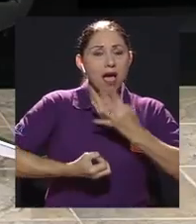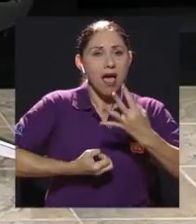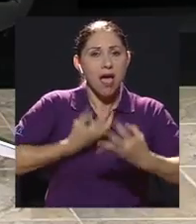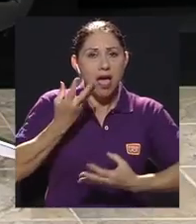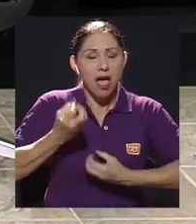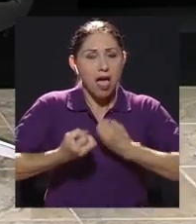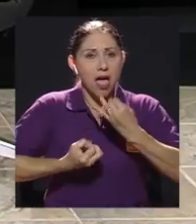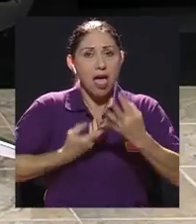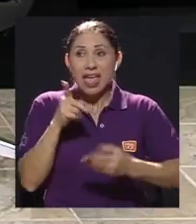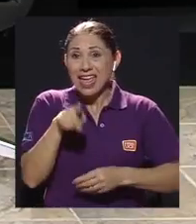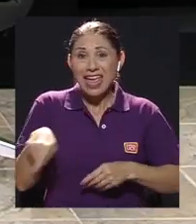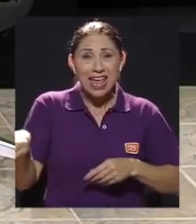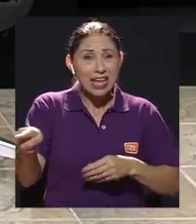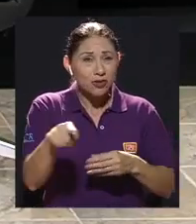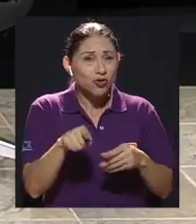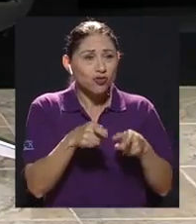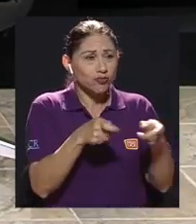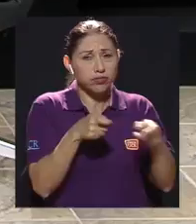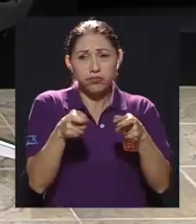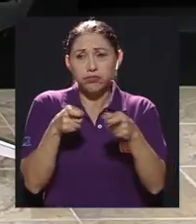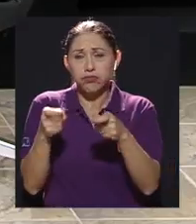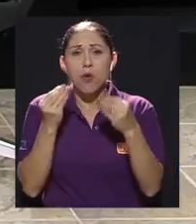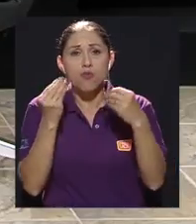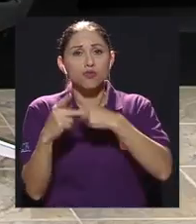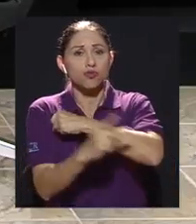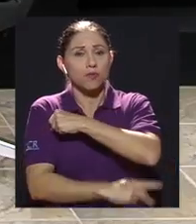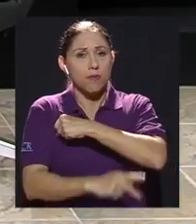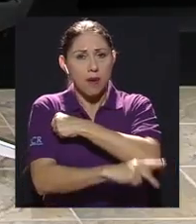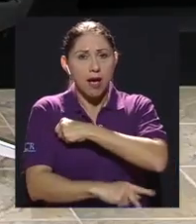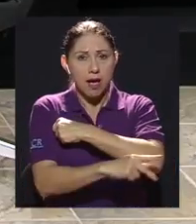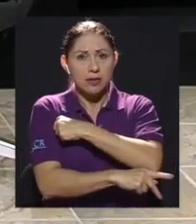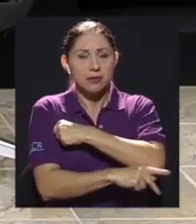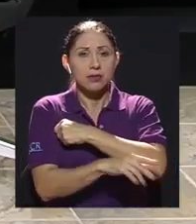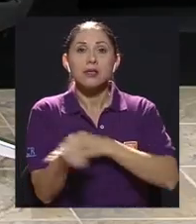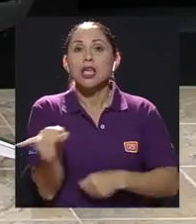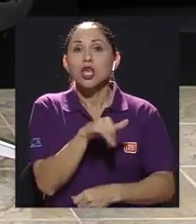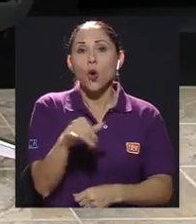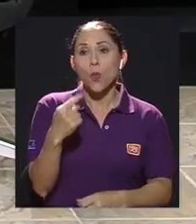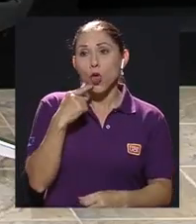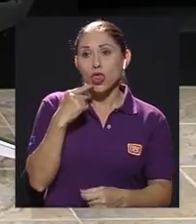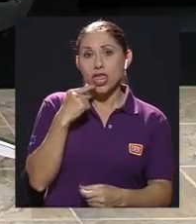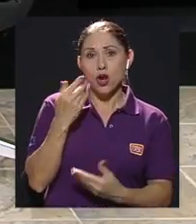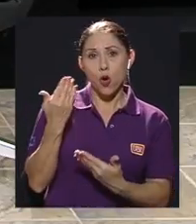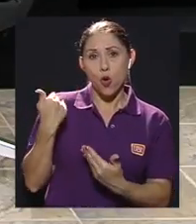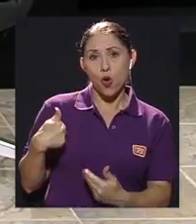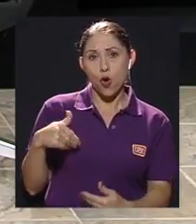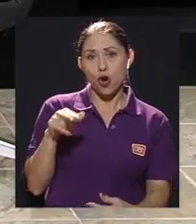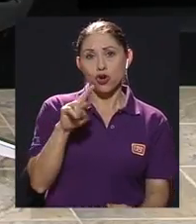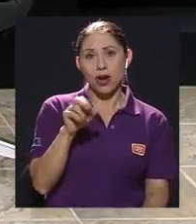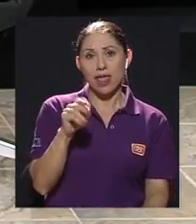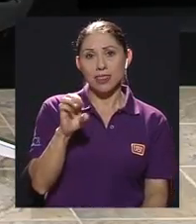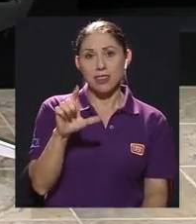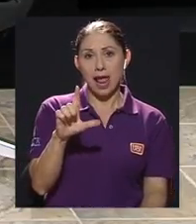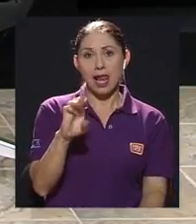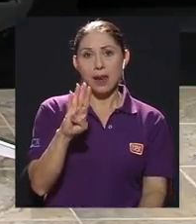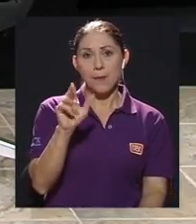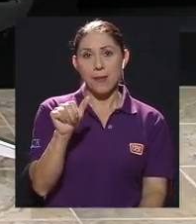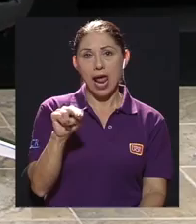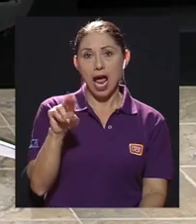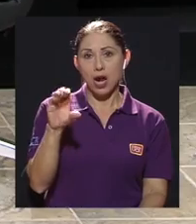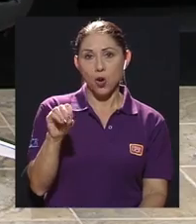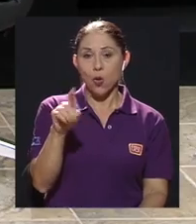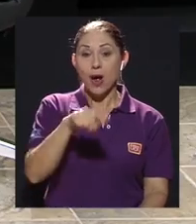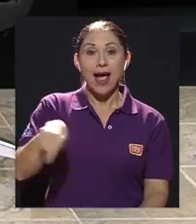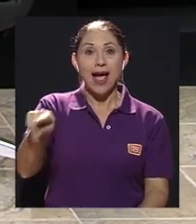que condujeron muchos países y donde, como bien lo dijo Randall Blanco, las